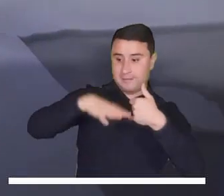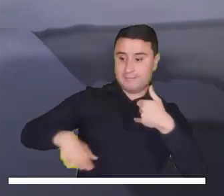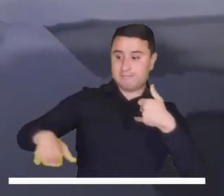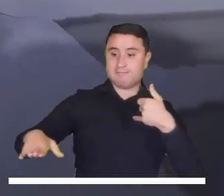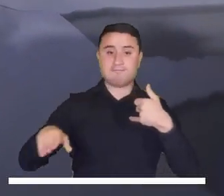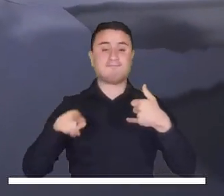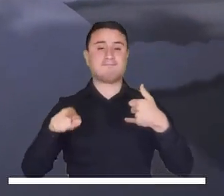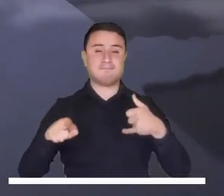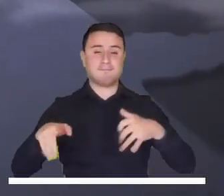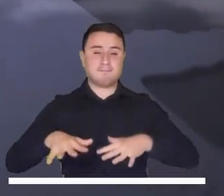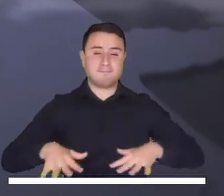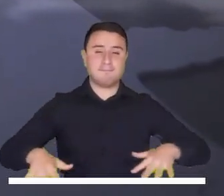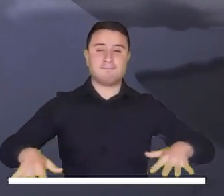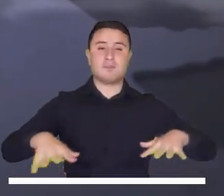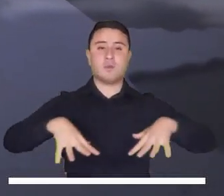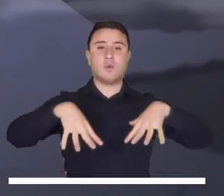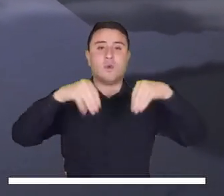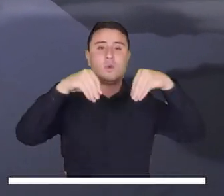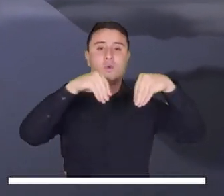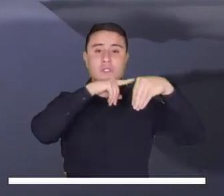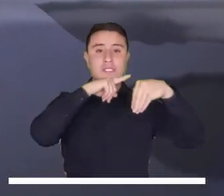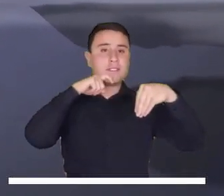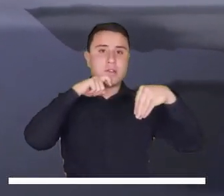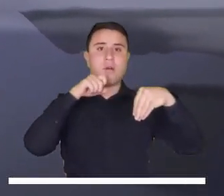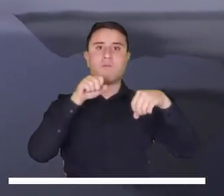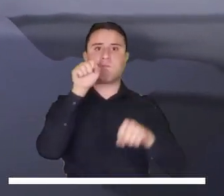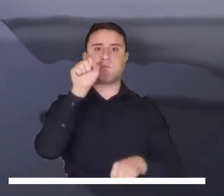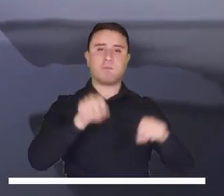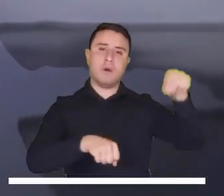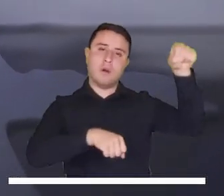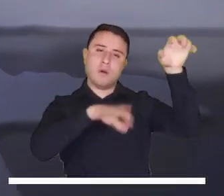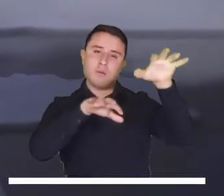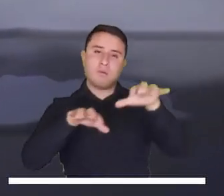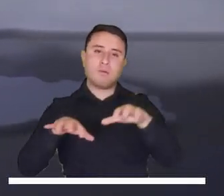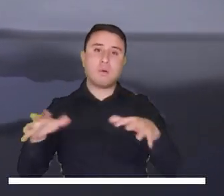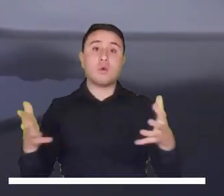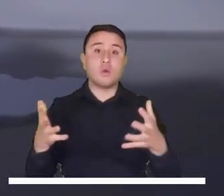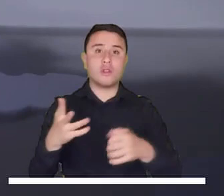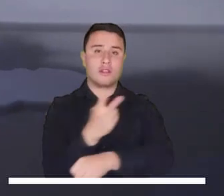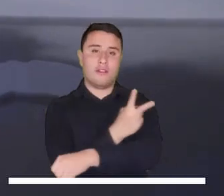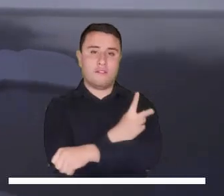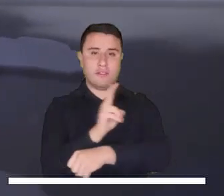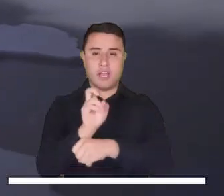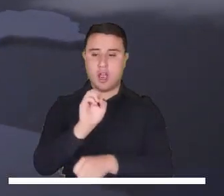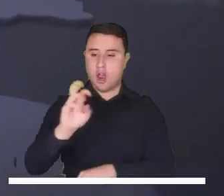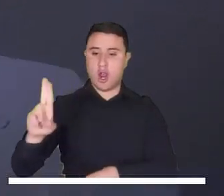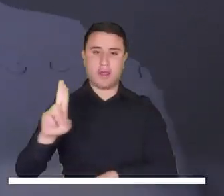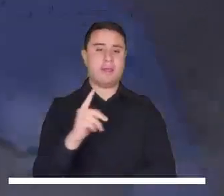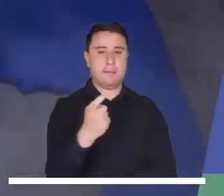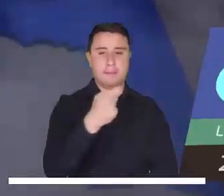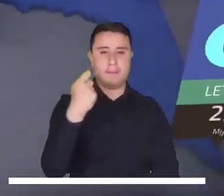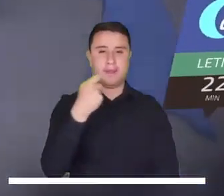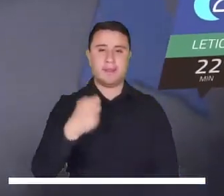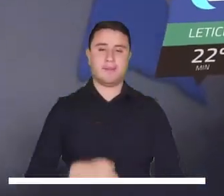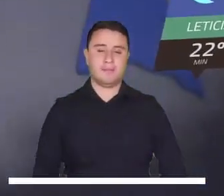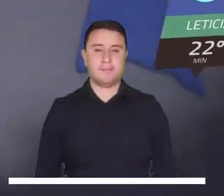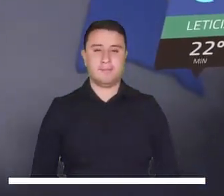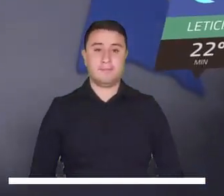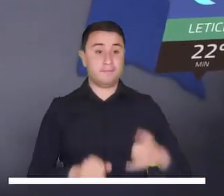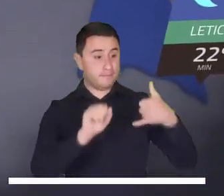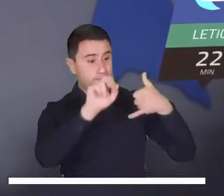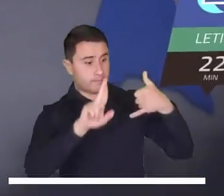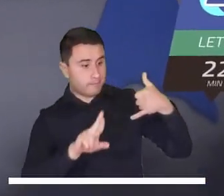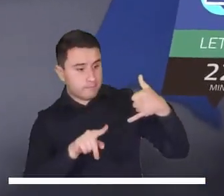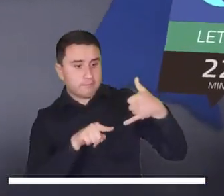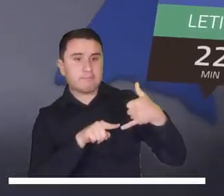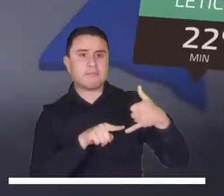Seguimos con la Orinoquía, que para esta jornada promete tiempo seco, aunque no se descartan lloviznas en el oriente de Vichada y Meta.